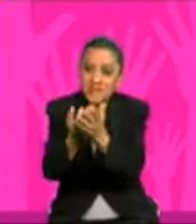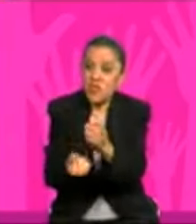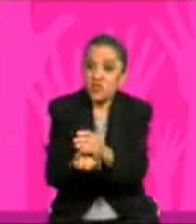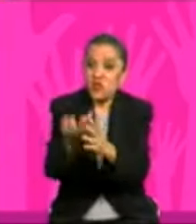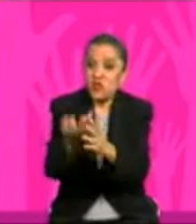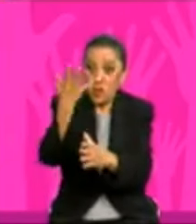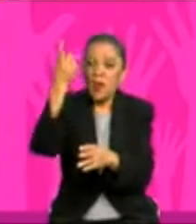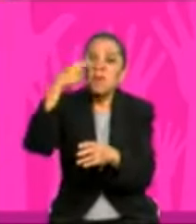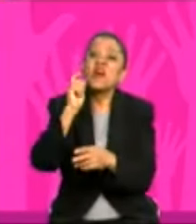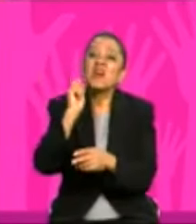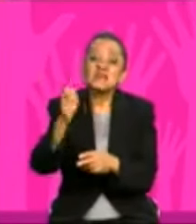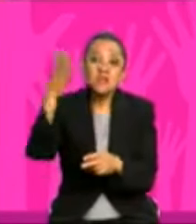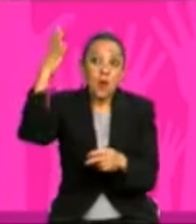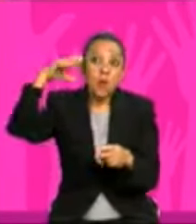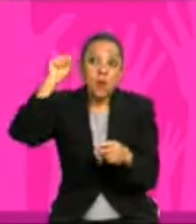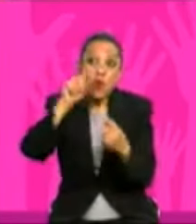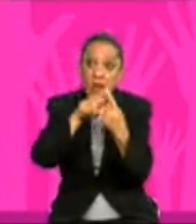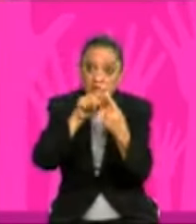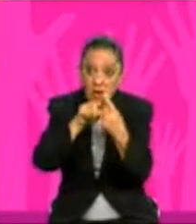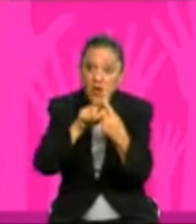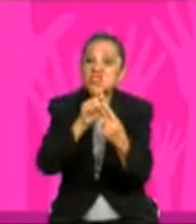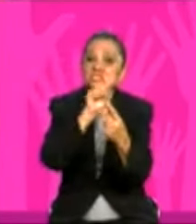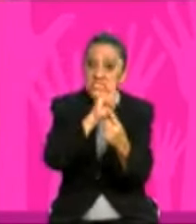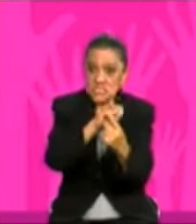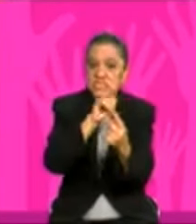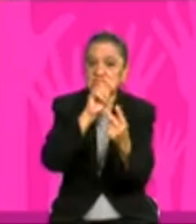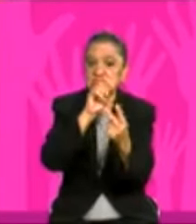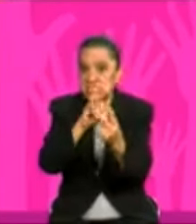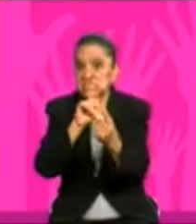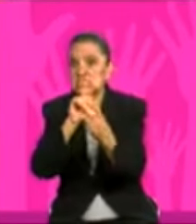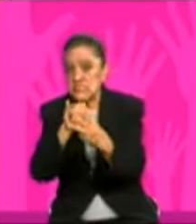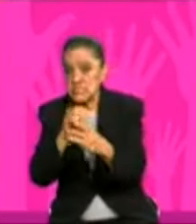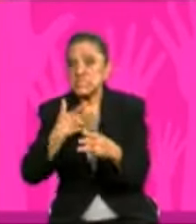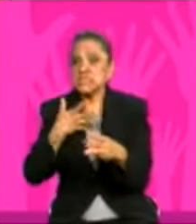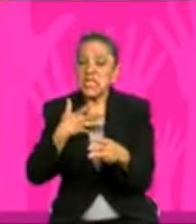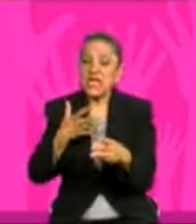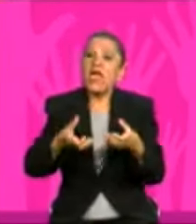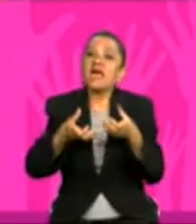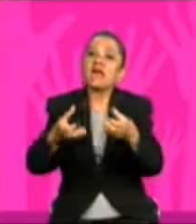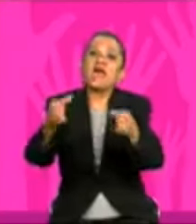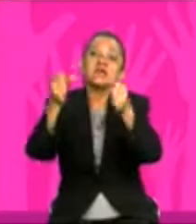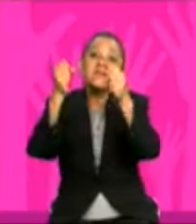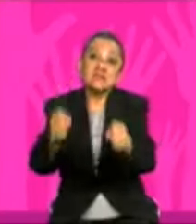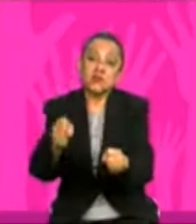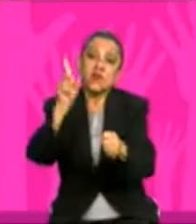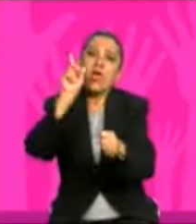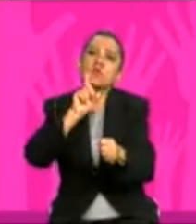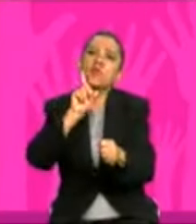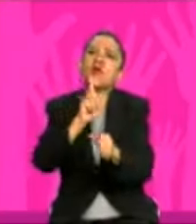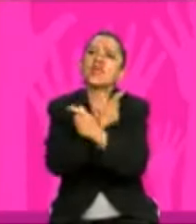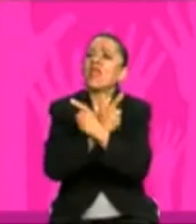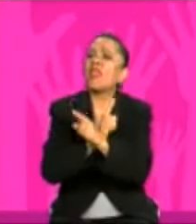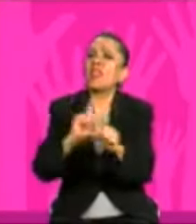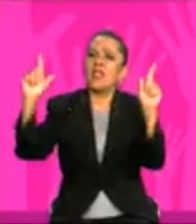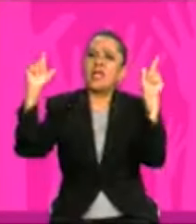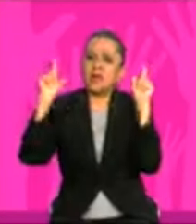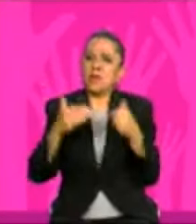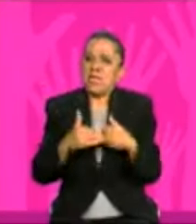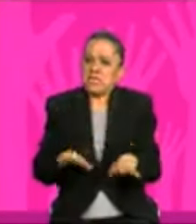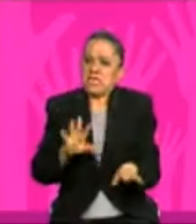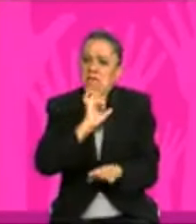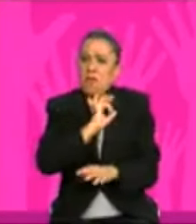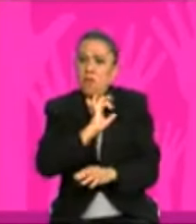sí tenga calles seguras, para que las mujeres podamos vivir libres y sin miedo, para